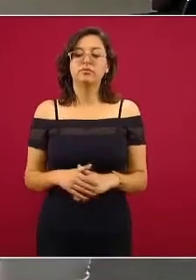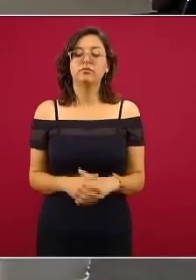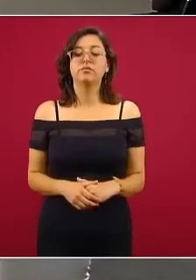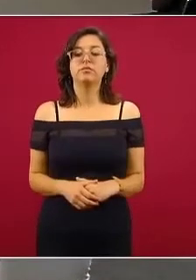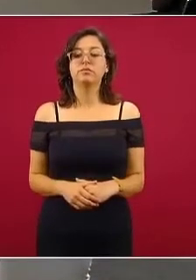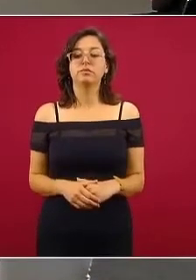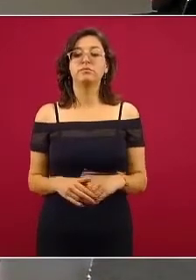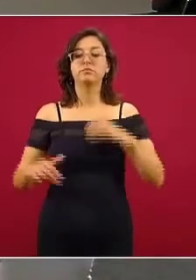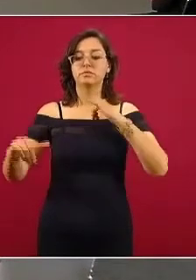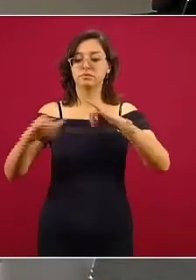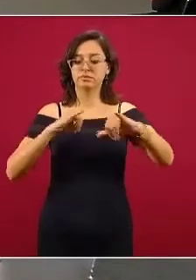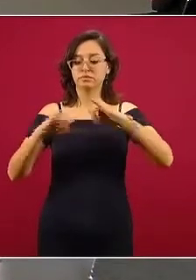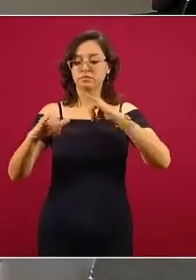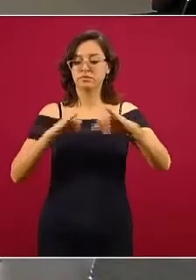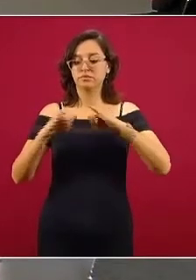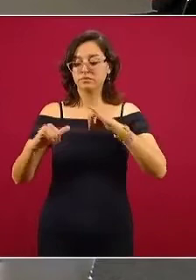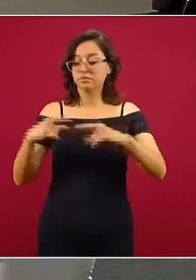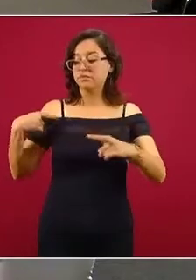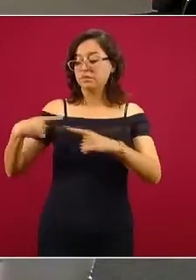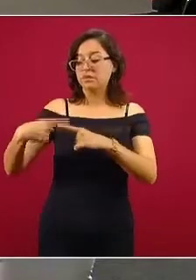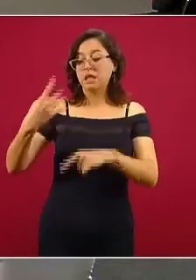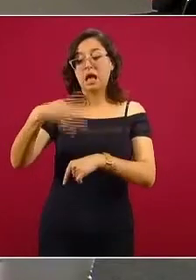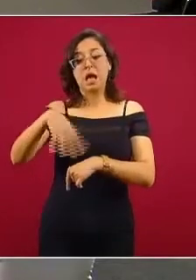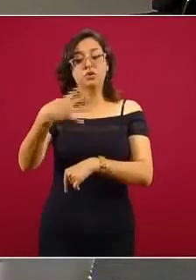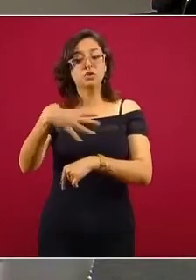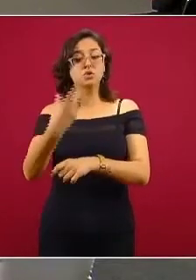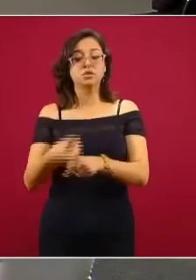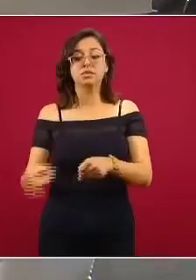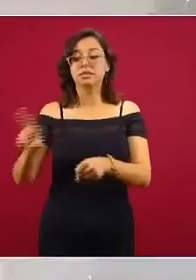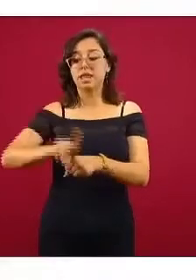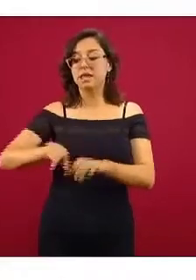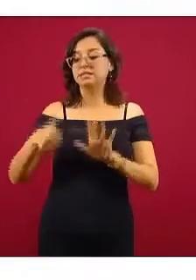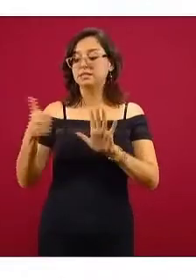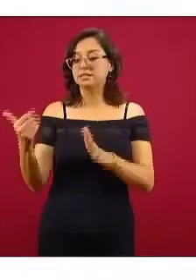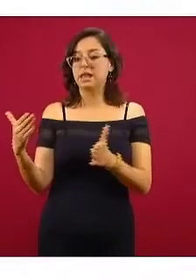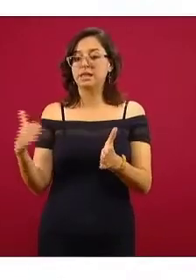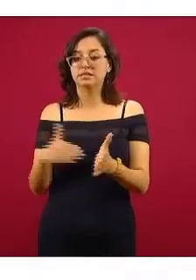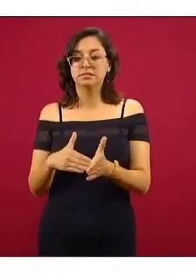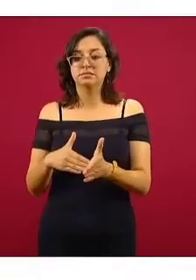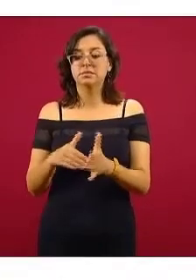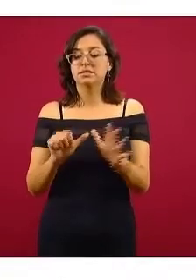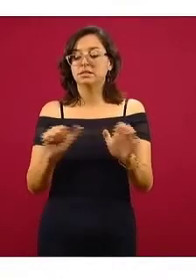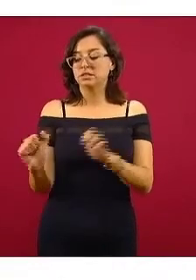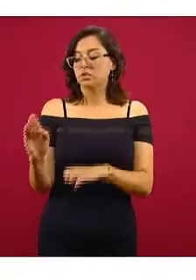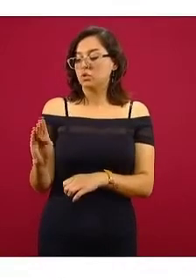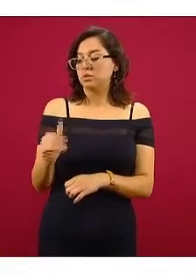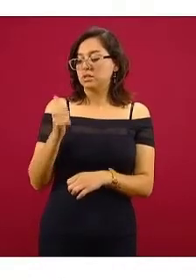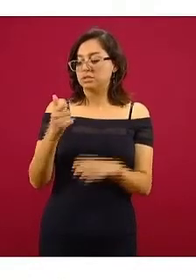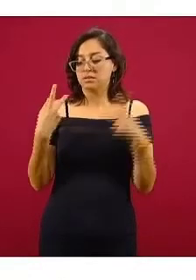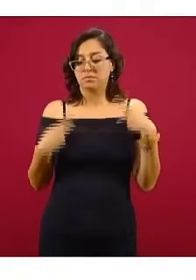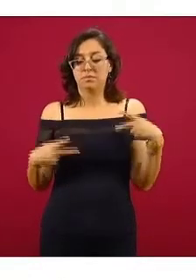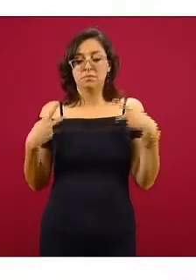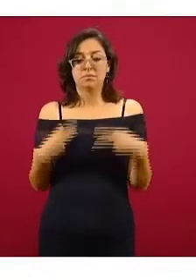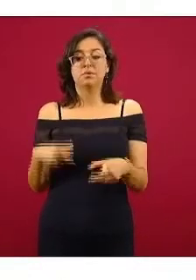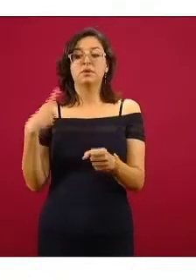veremos precisamente el mapa de la epidemia activa en México. Estamos hablando de esos 6.696